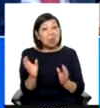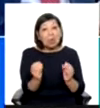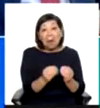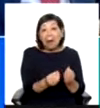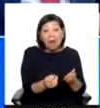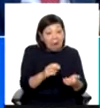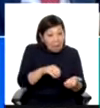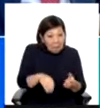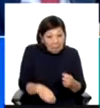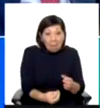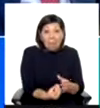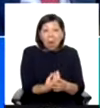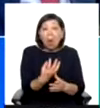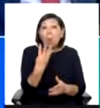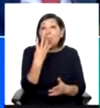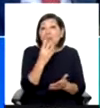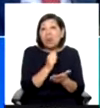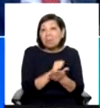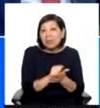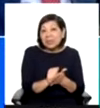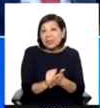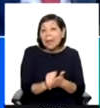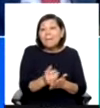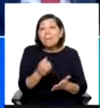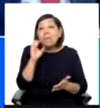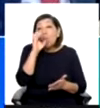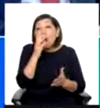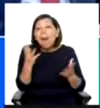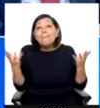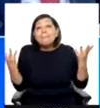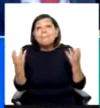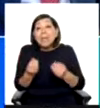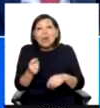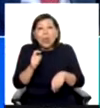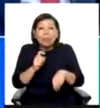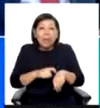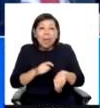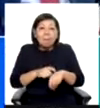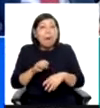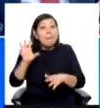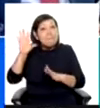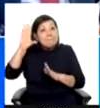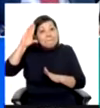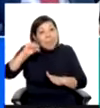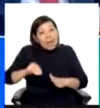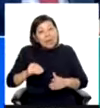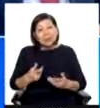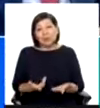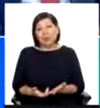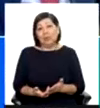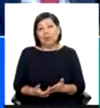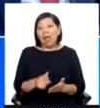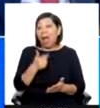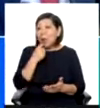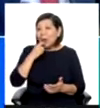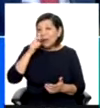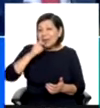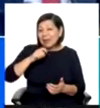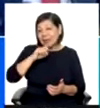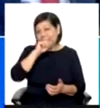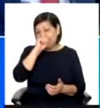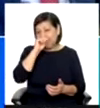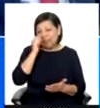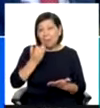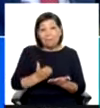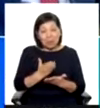4 meses, 5 meses. Uh-huh. ¿No? Nosotros lo que buscamos es reducir el tiempo. Ajá. Porque mientras más redujamos el tiempo, menos agua necesita y